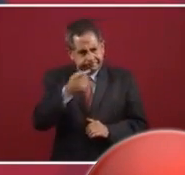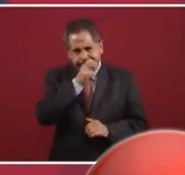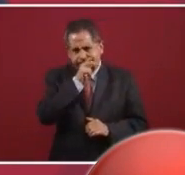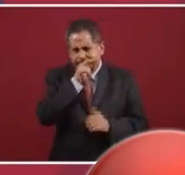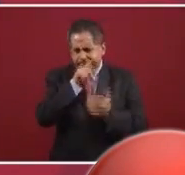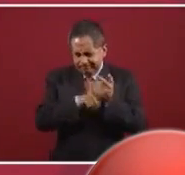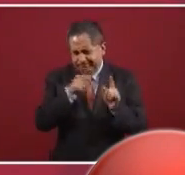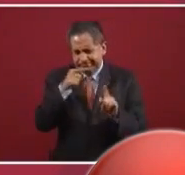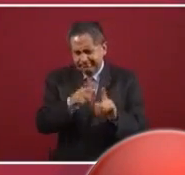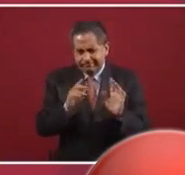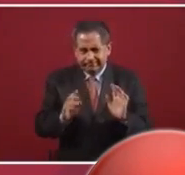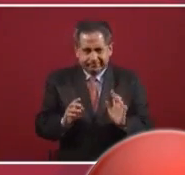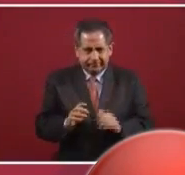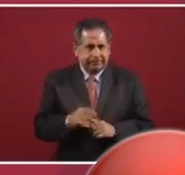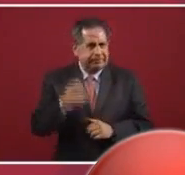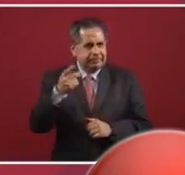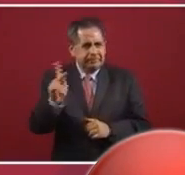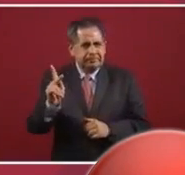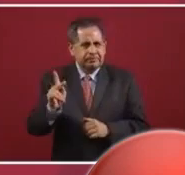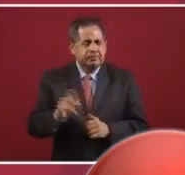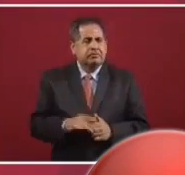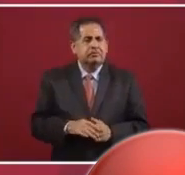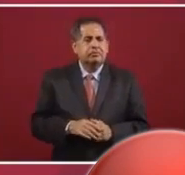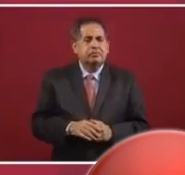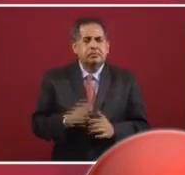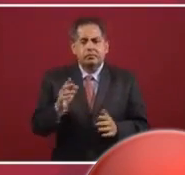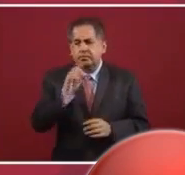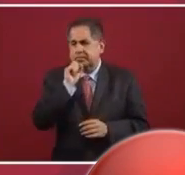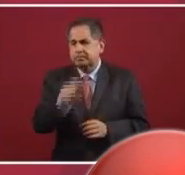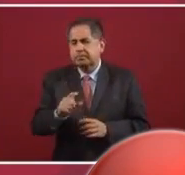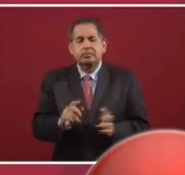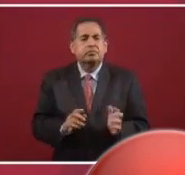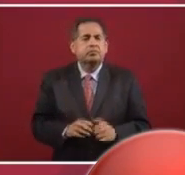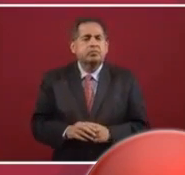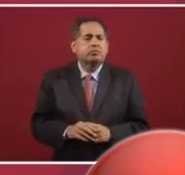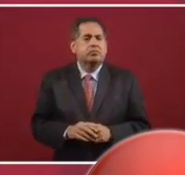es, pero al mismo tiempo